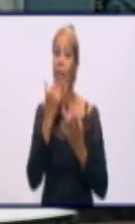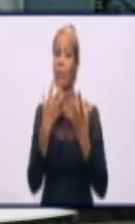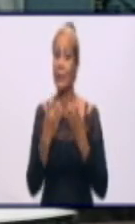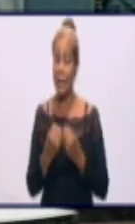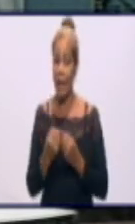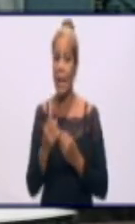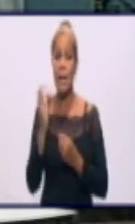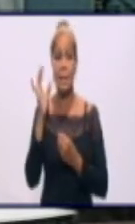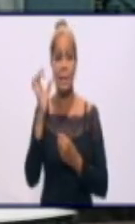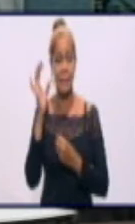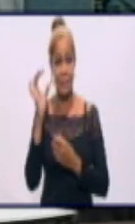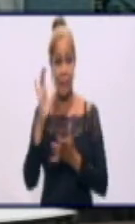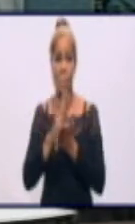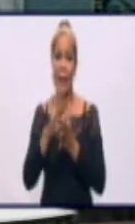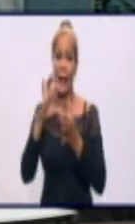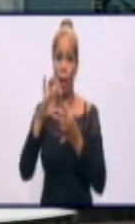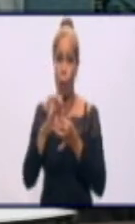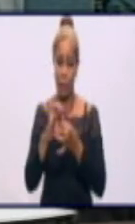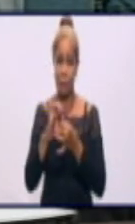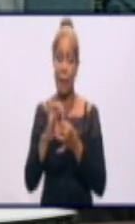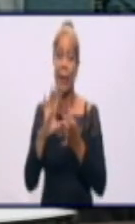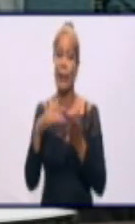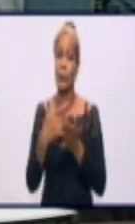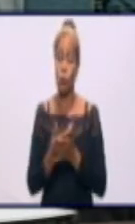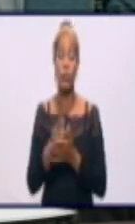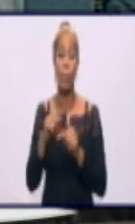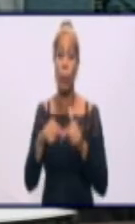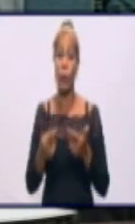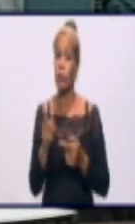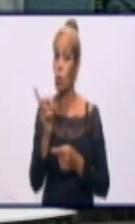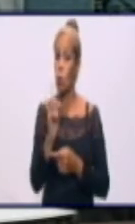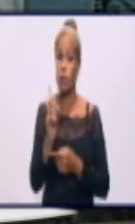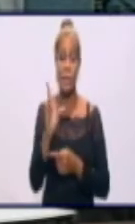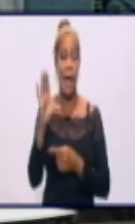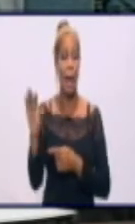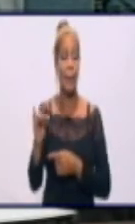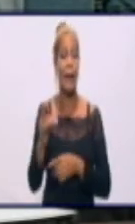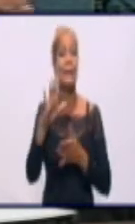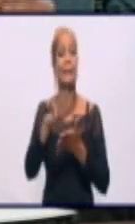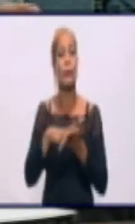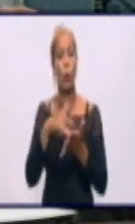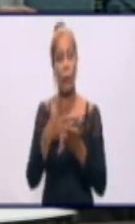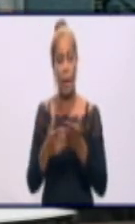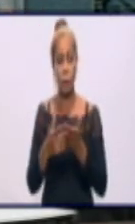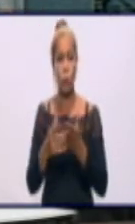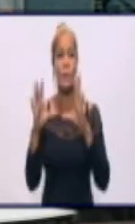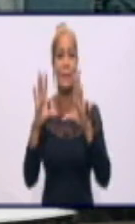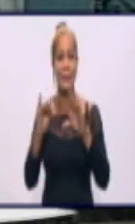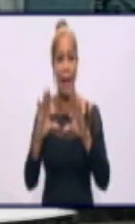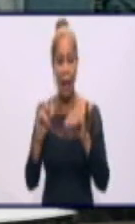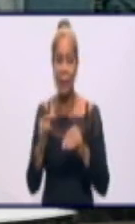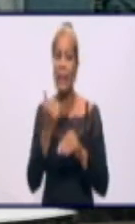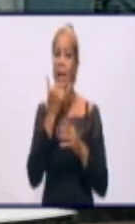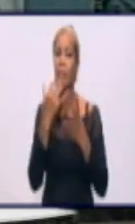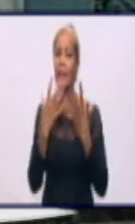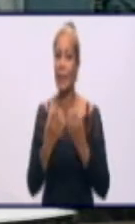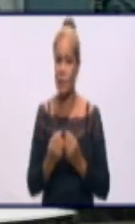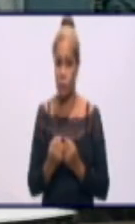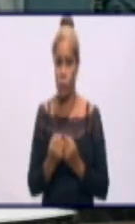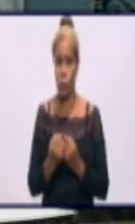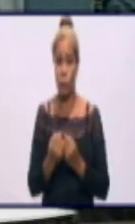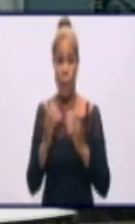afectar más y por lo tanto no se habla de horario, se habla de la afectación durante el día, el grupo de circuitos que están planificados, y